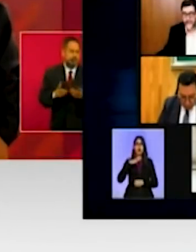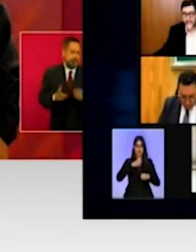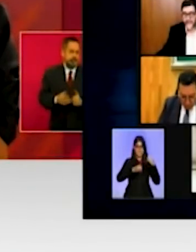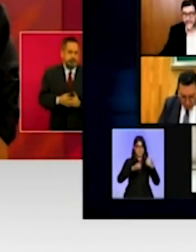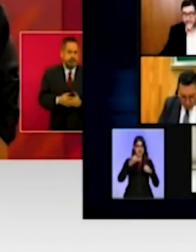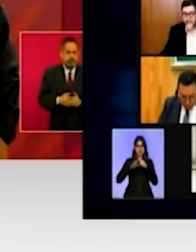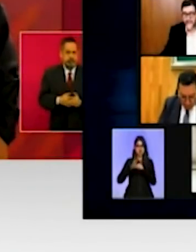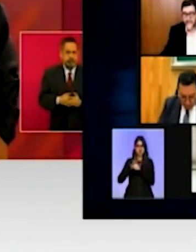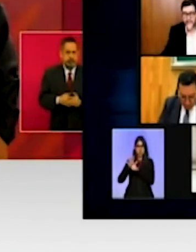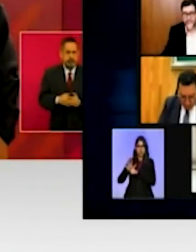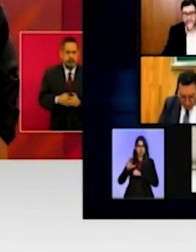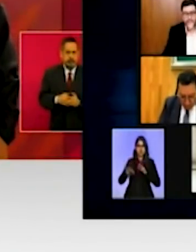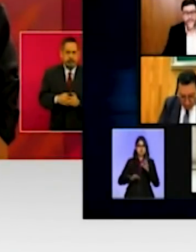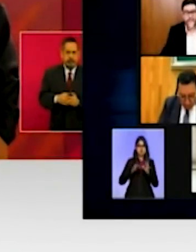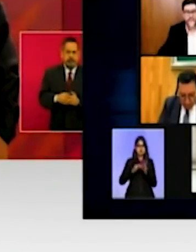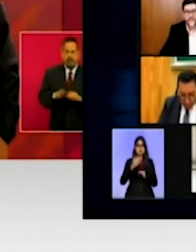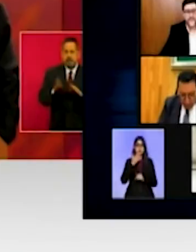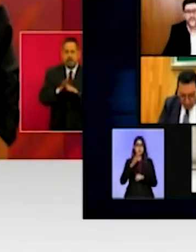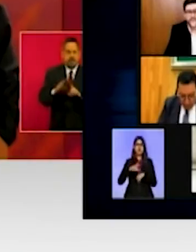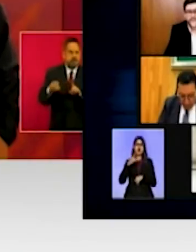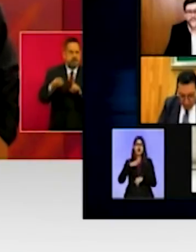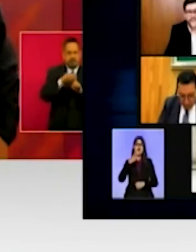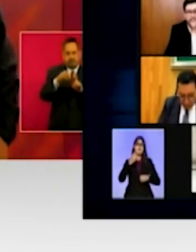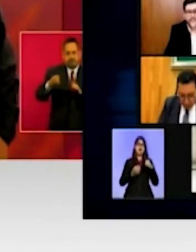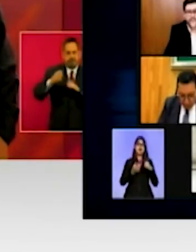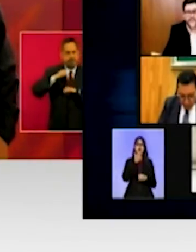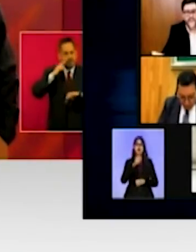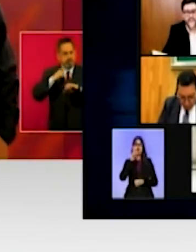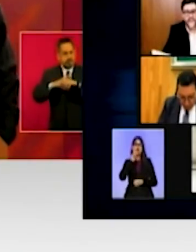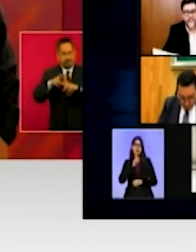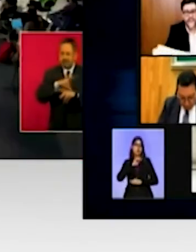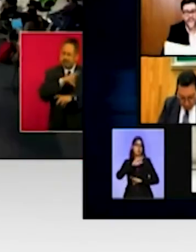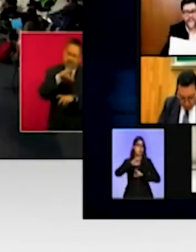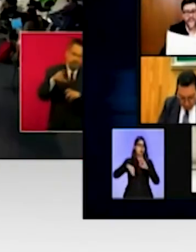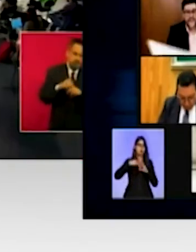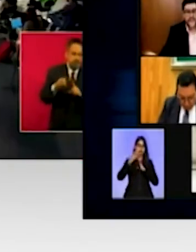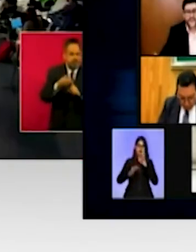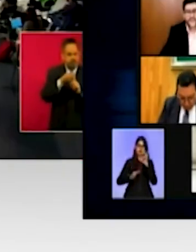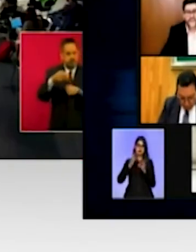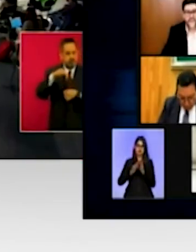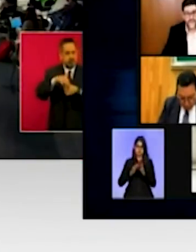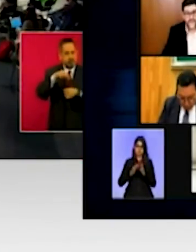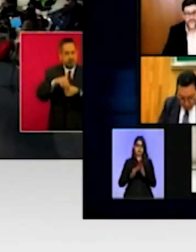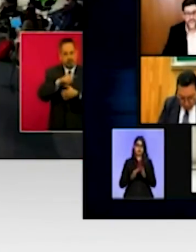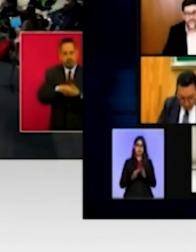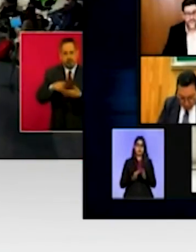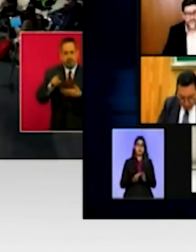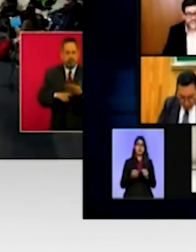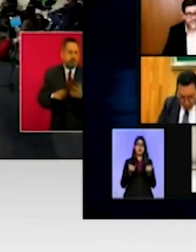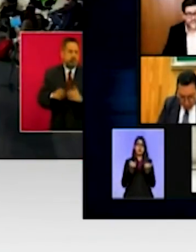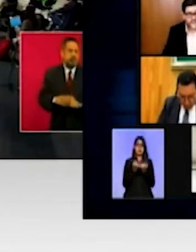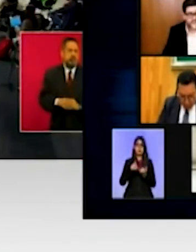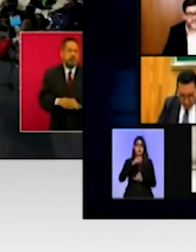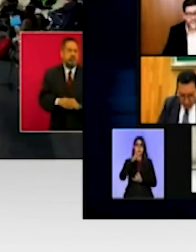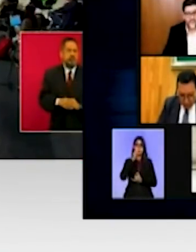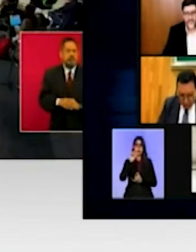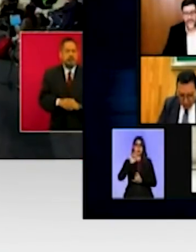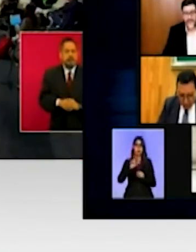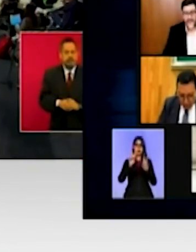el INE y el TRIFE, pero sobre todo contra sus consejeros y magistrados, a los que quiere